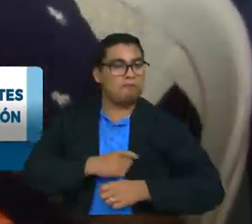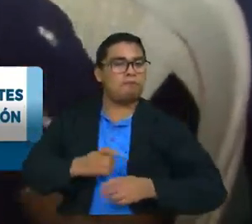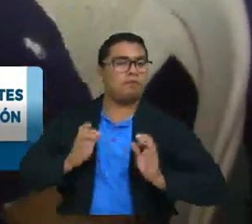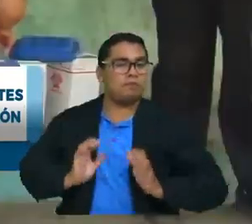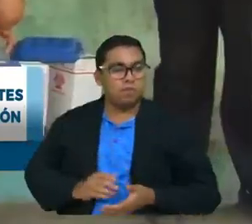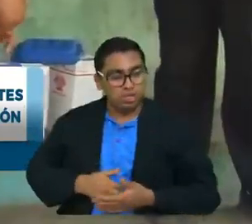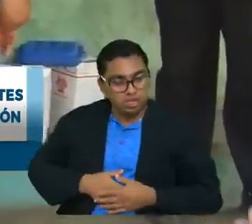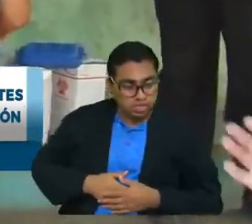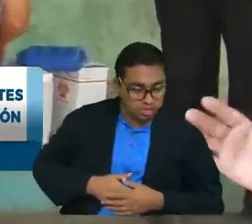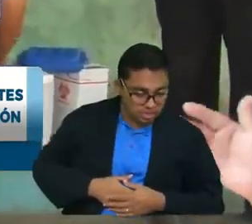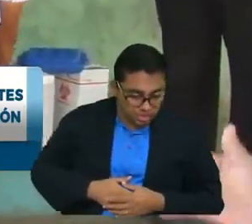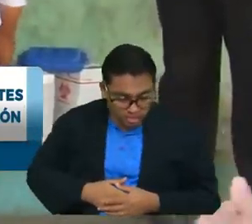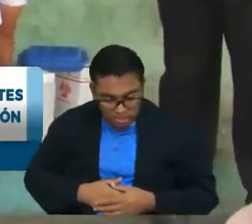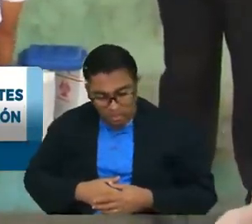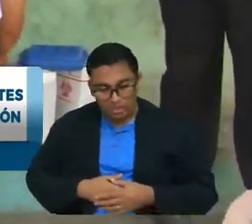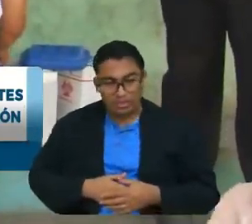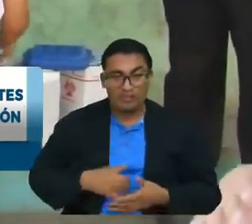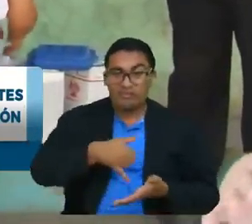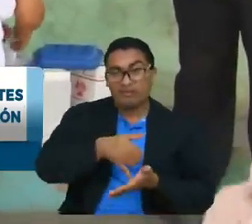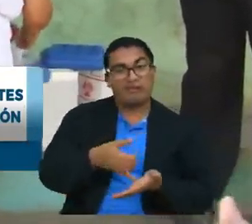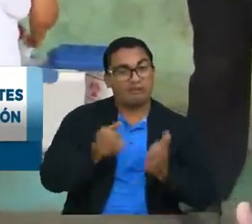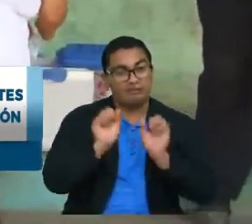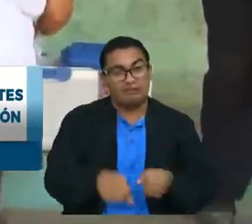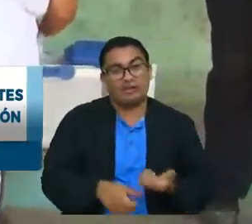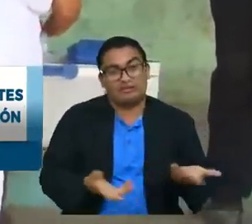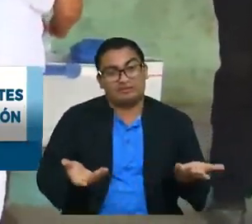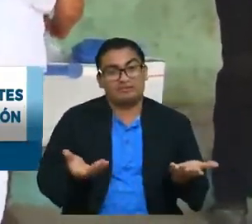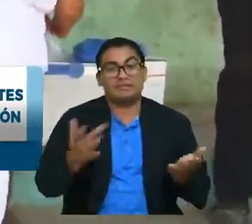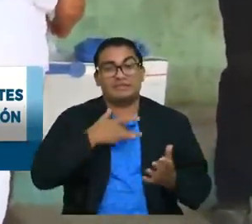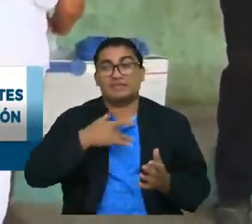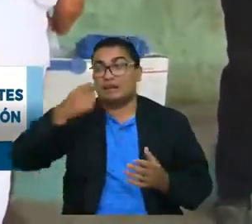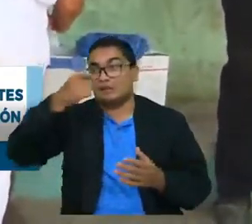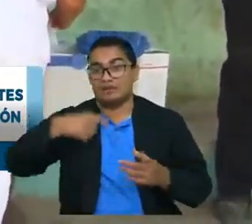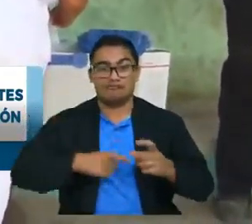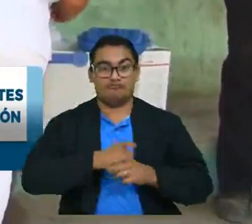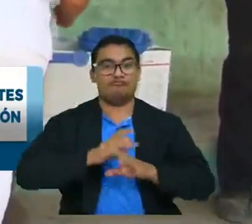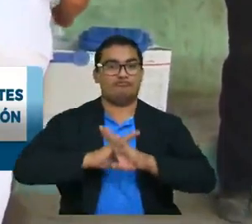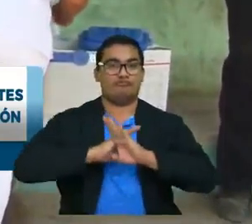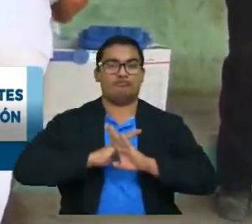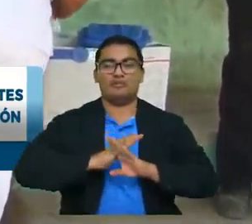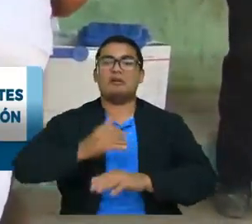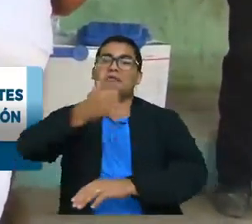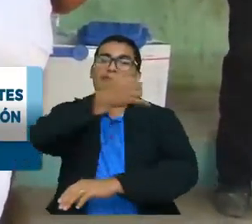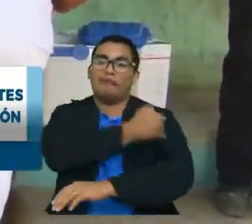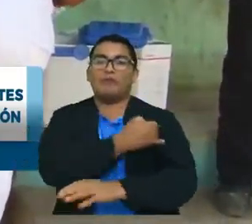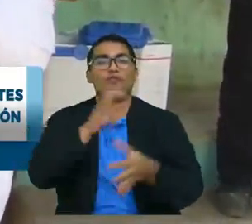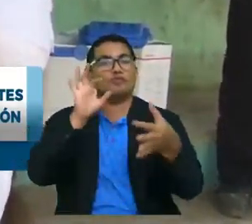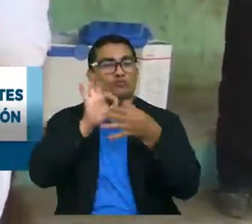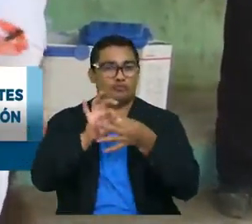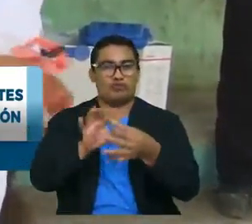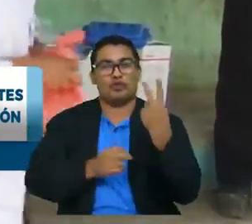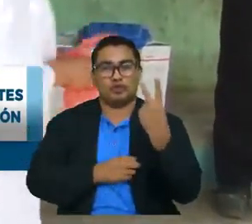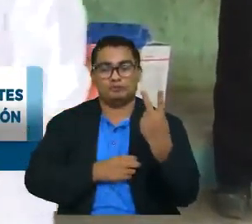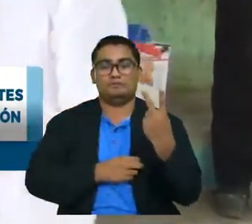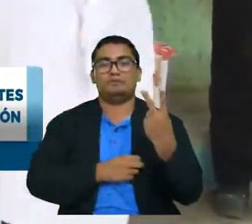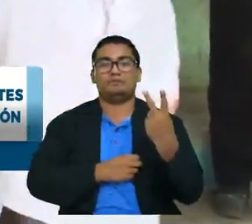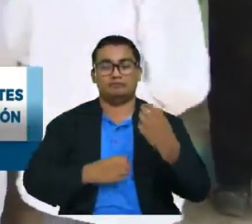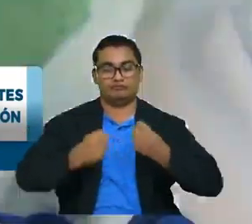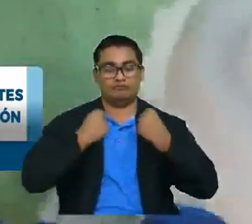ver muy, muy fuerte, como muy beneficiado. Muy beneficiado para evitar pues que el niño se enferme las diferentes